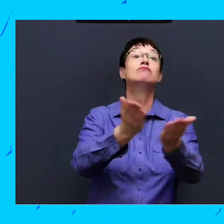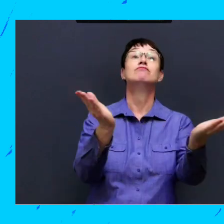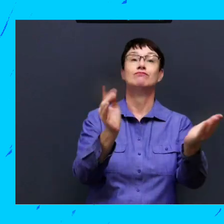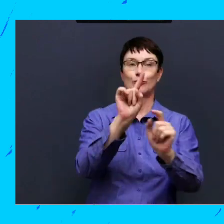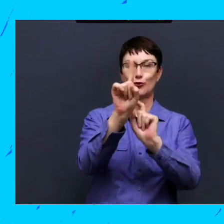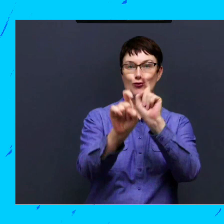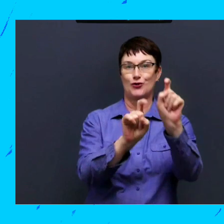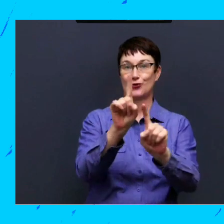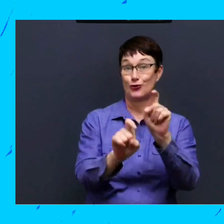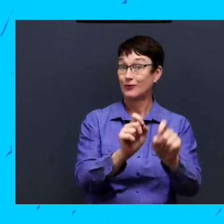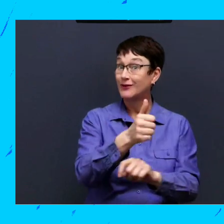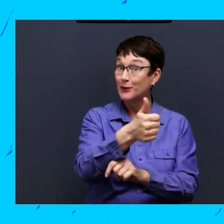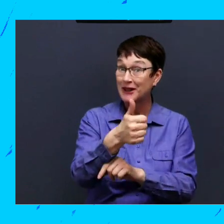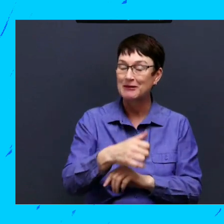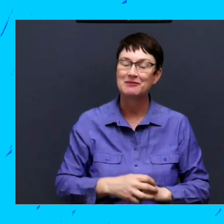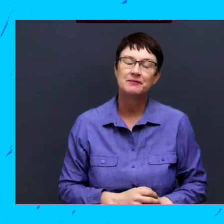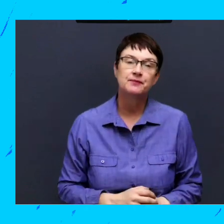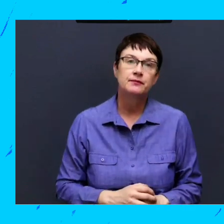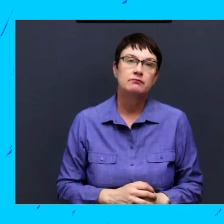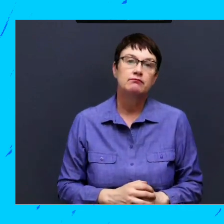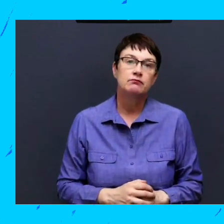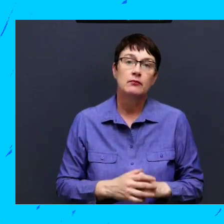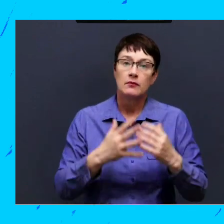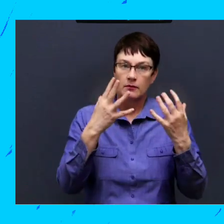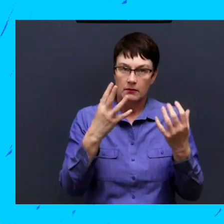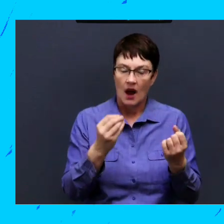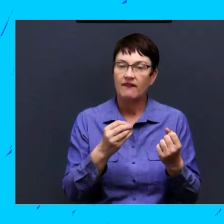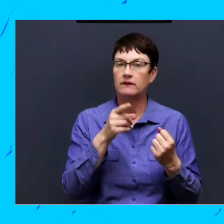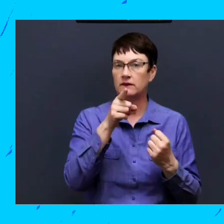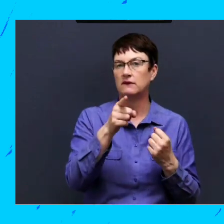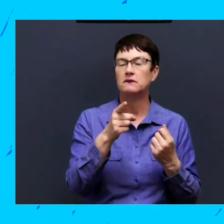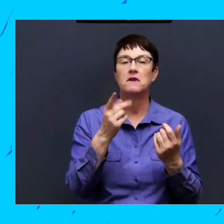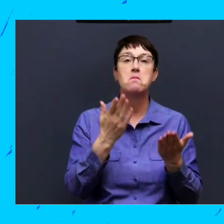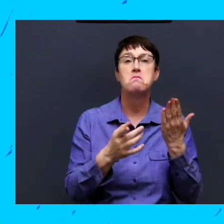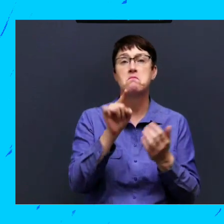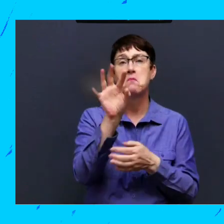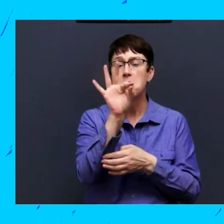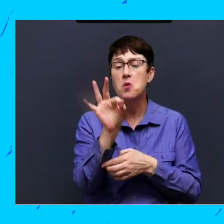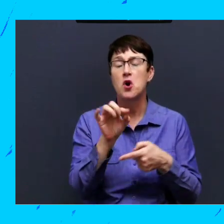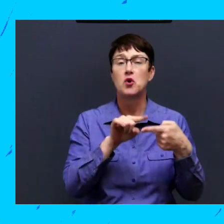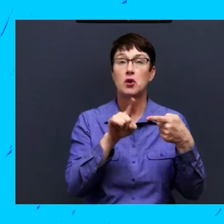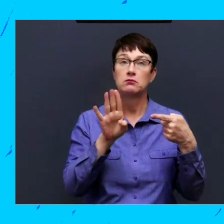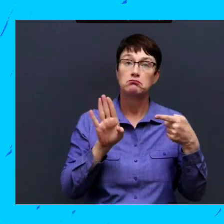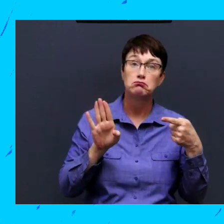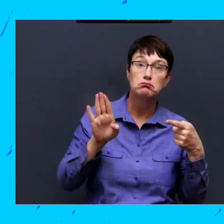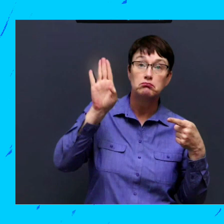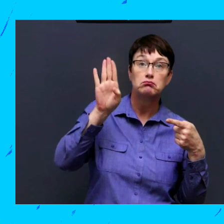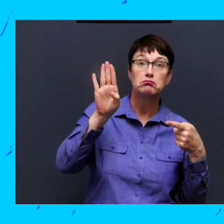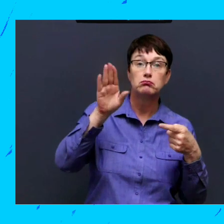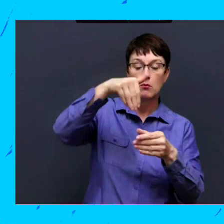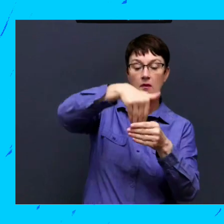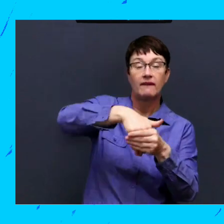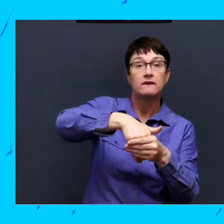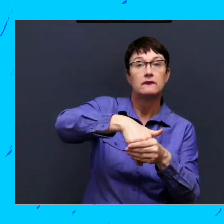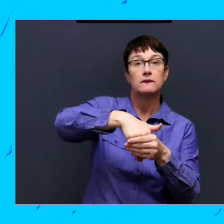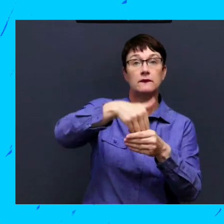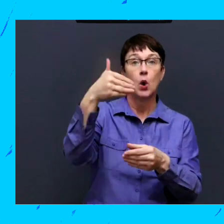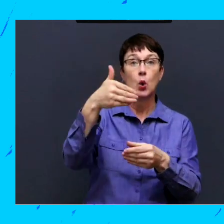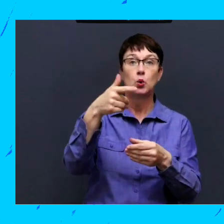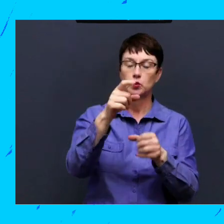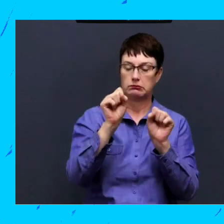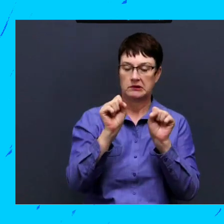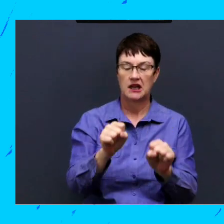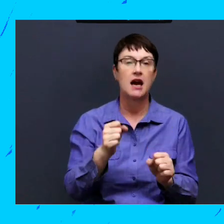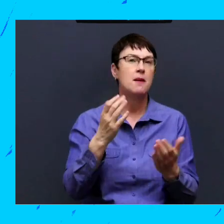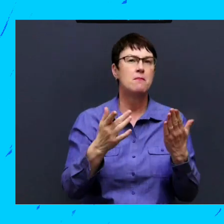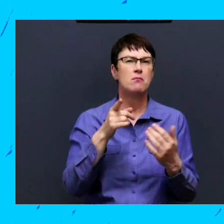podrán votar diferentes preguntas y si ven una pregunta parecida o si